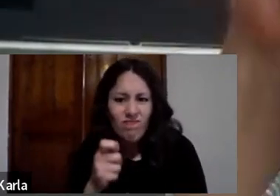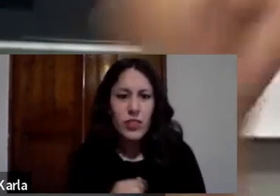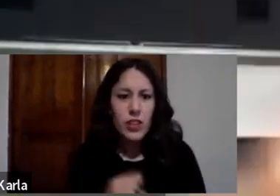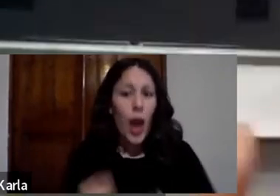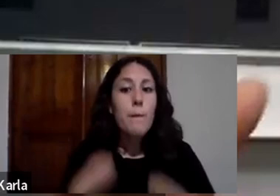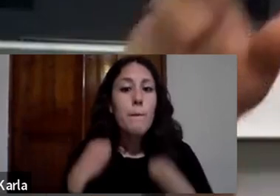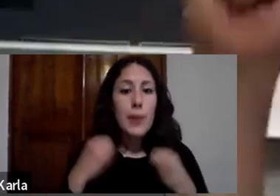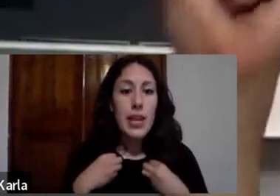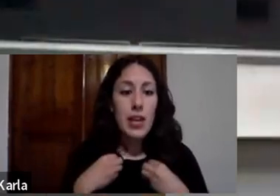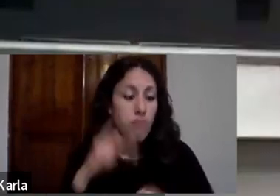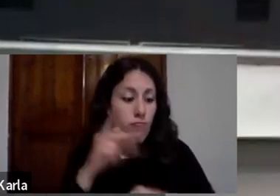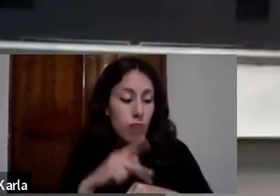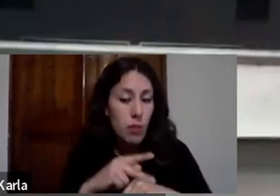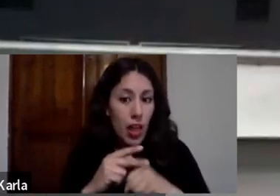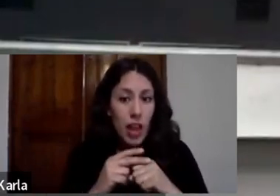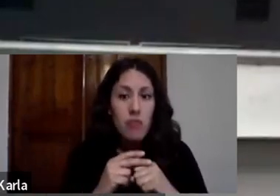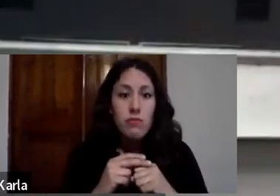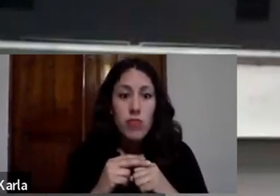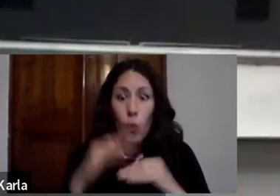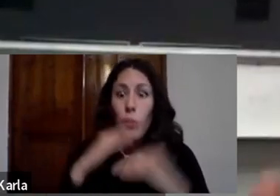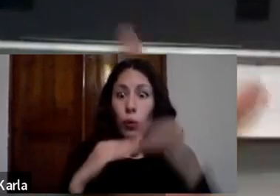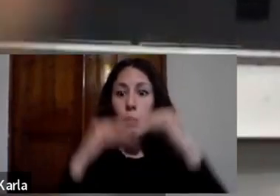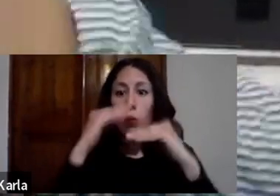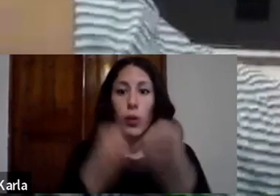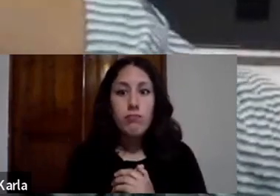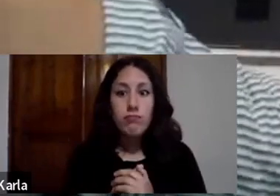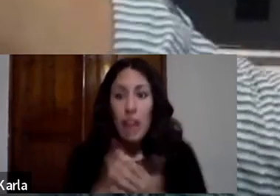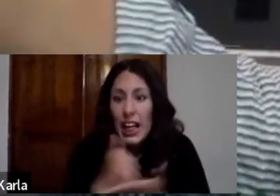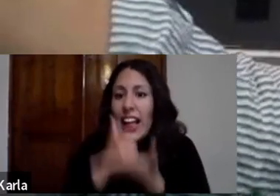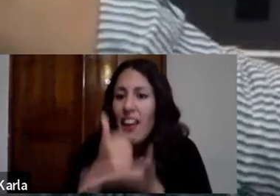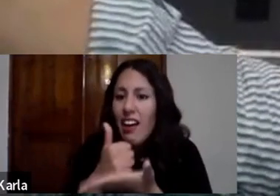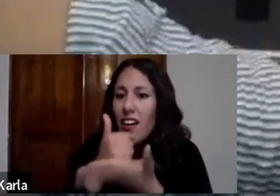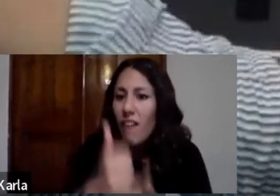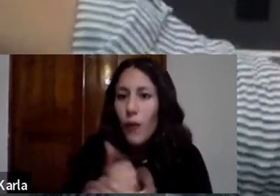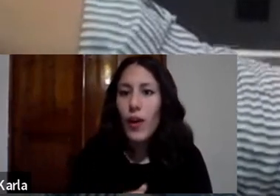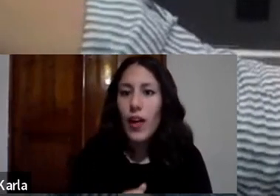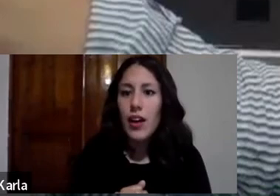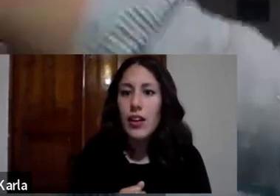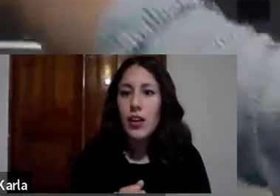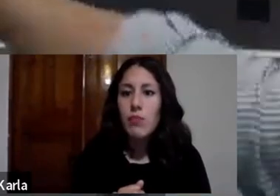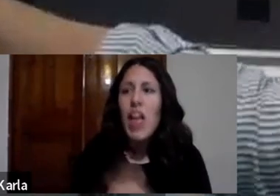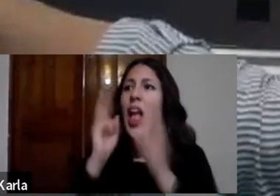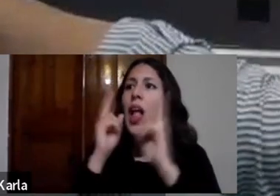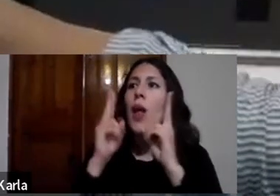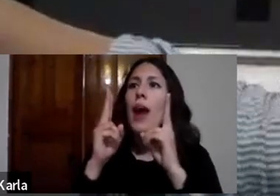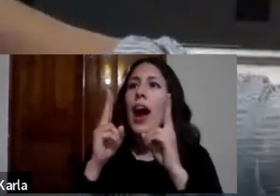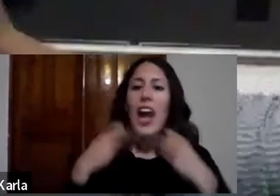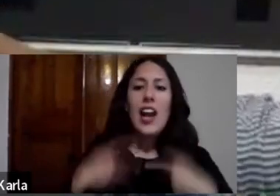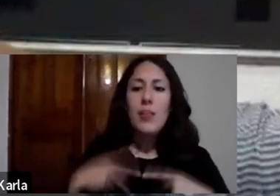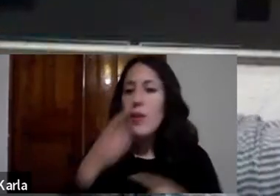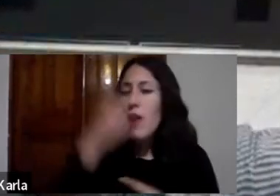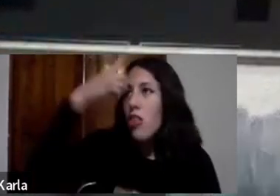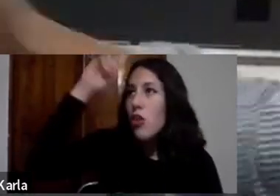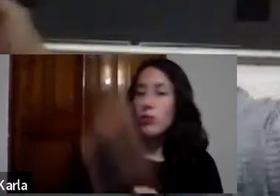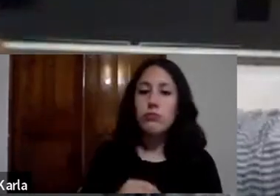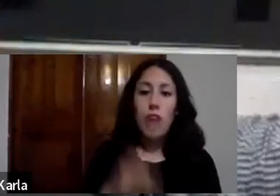de amor, positivismo, dinámicos, que vayamos a hablarle de Dios al mundo. Ahorita cuando todo el mundo habla de